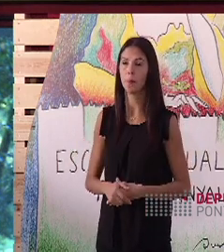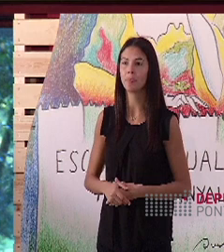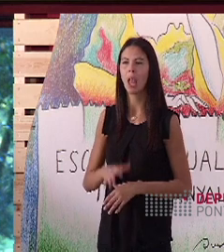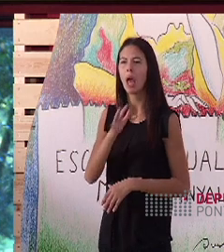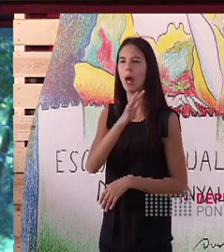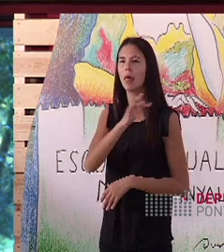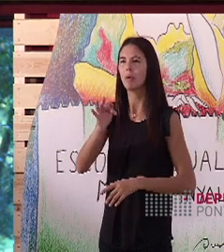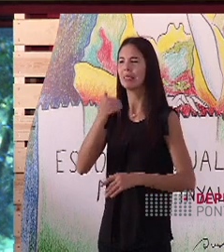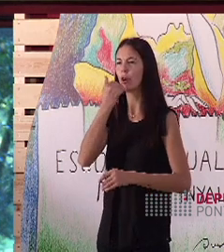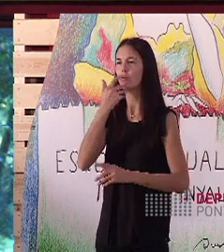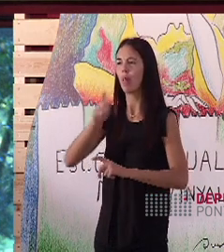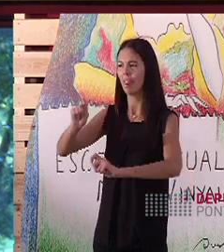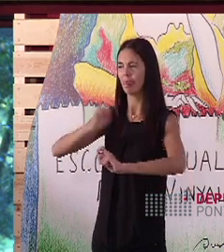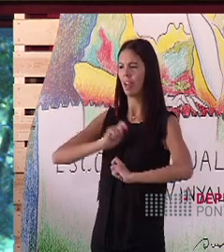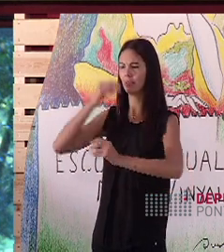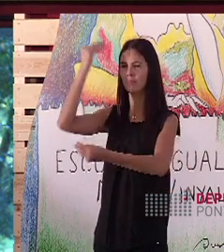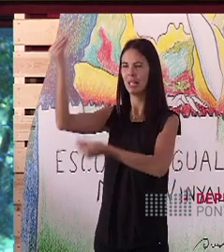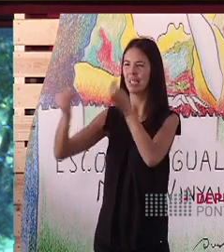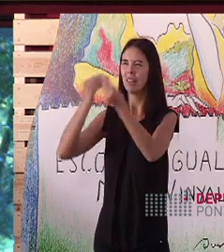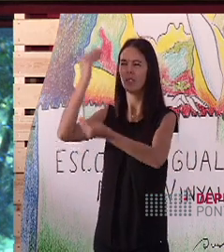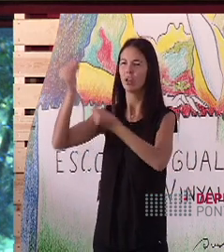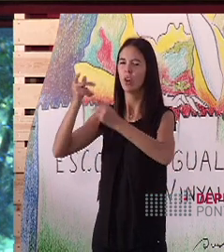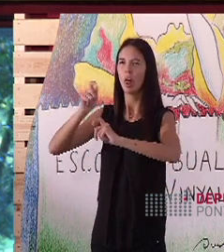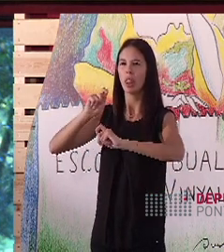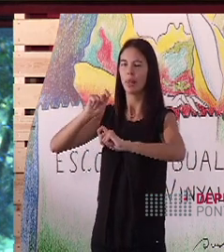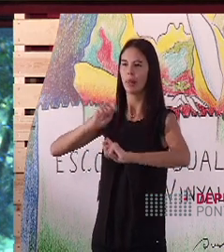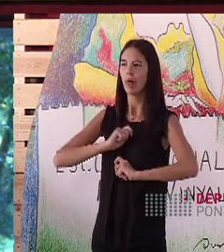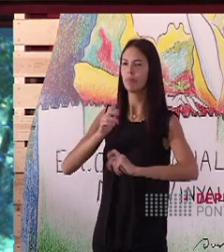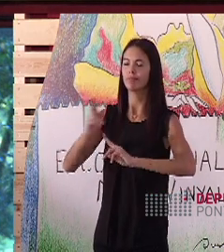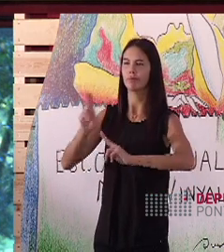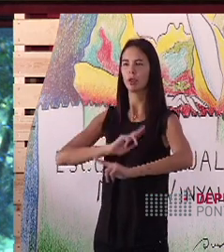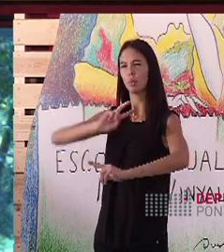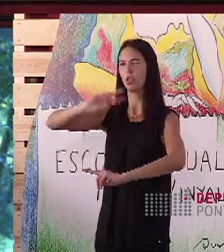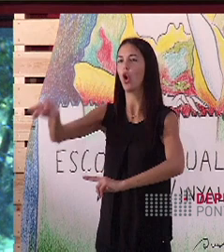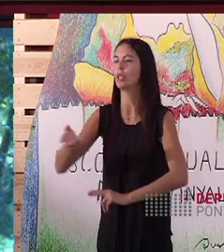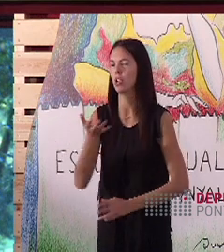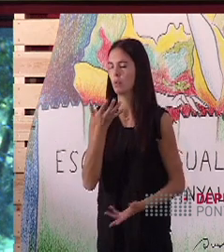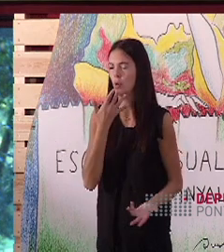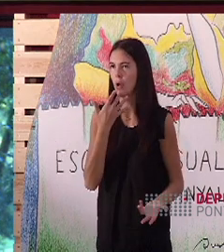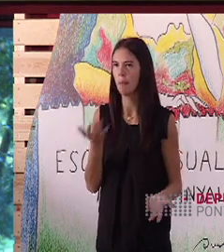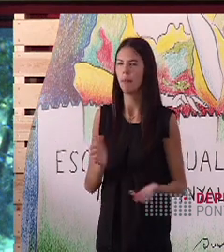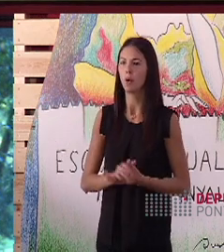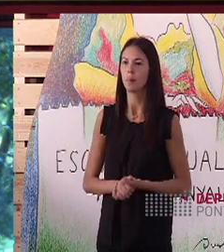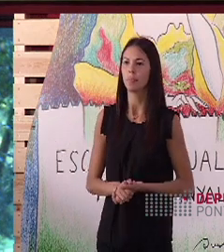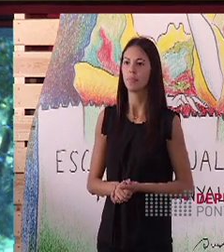nos va a proporcionar, esta reflexión espero que nos proporcione algunas otras respuestas. El asunto